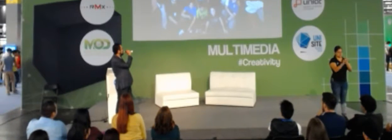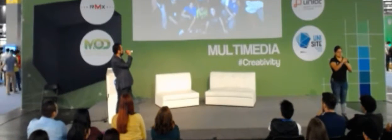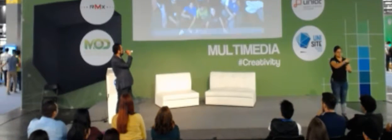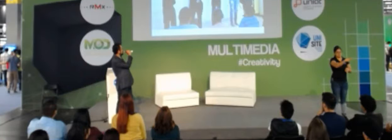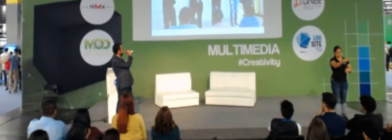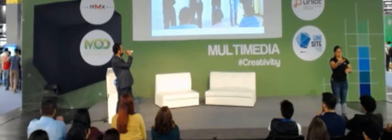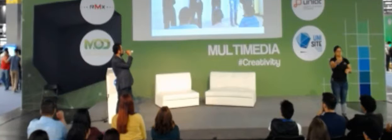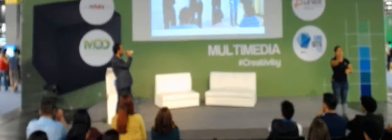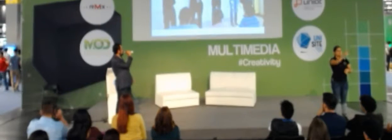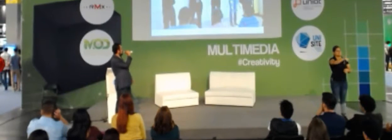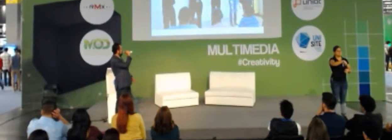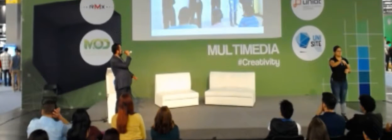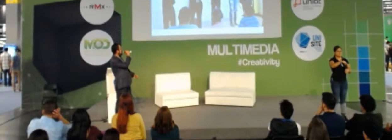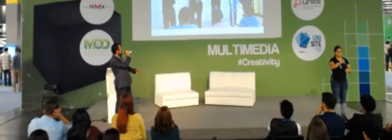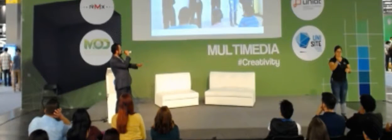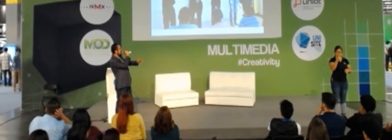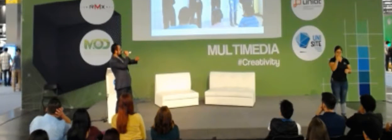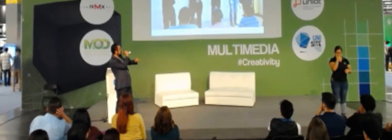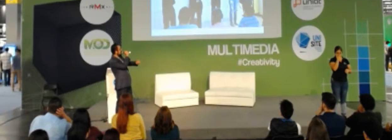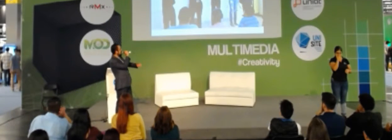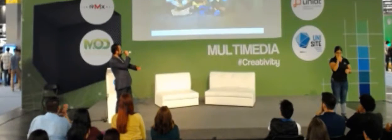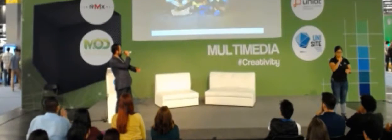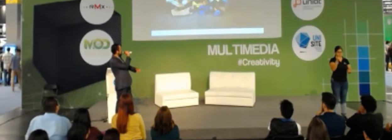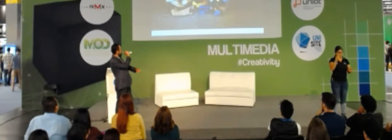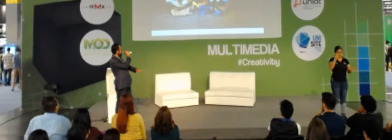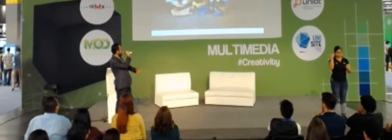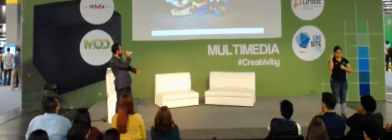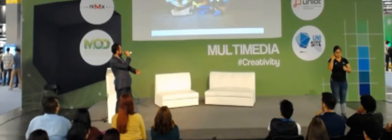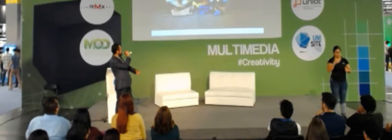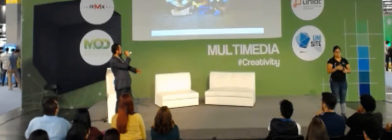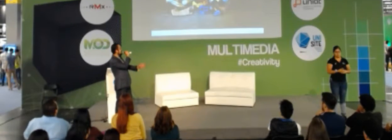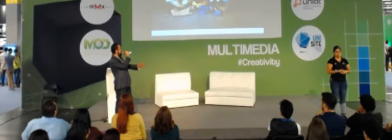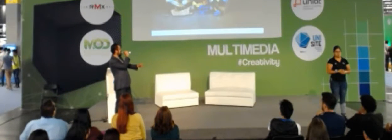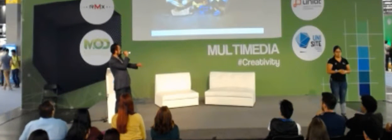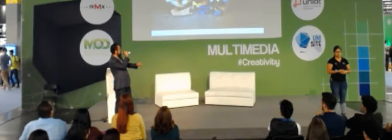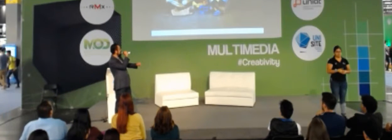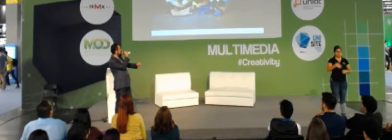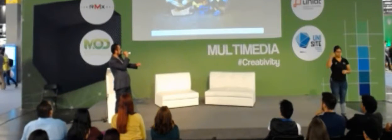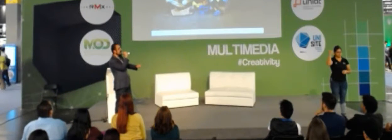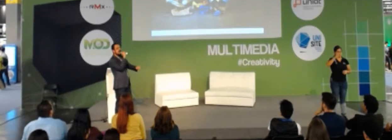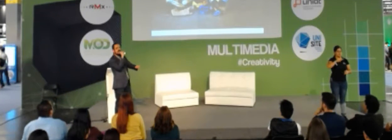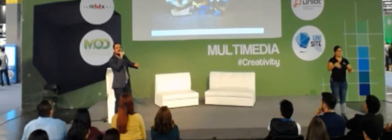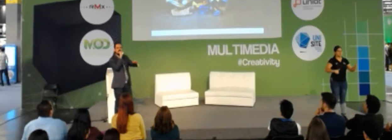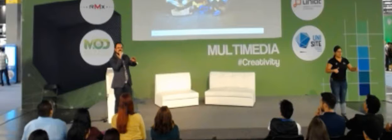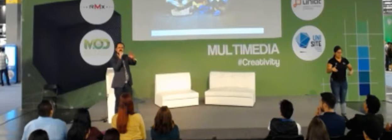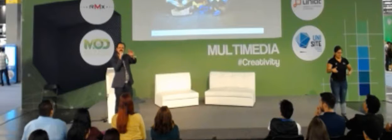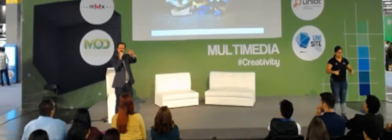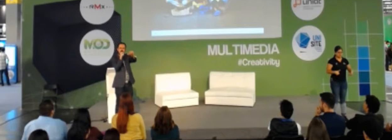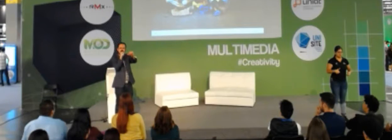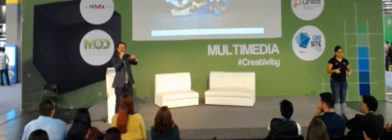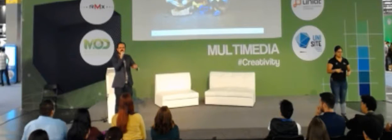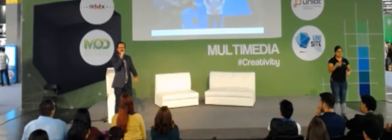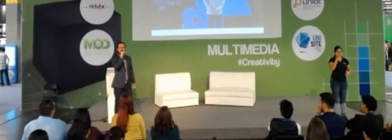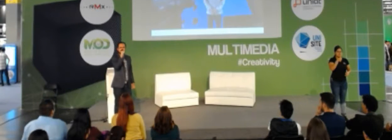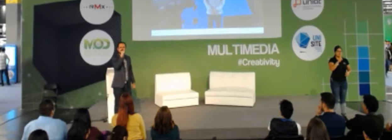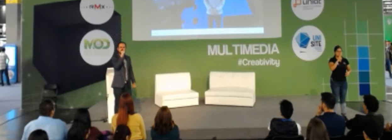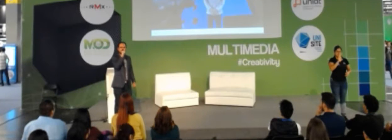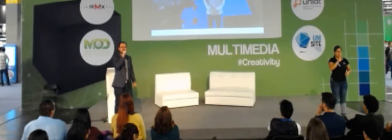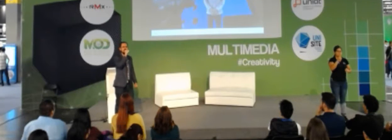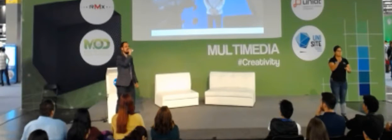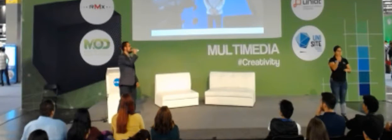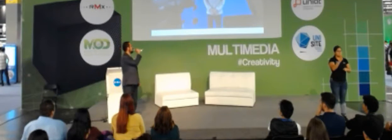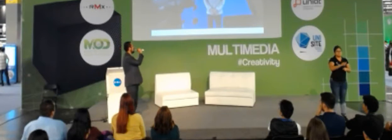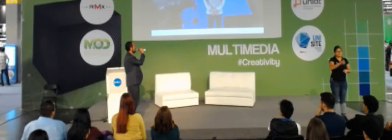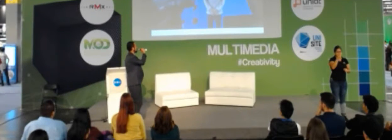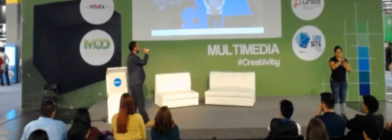siguiente. A la siguiente. Ahí están las obras de teatro. Y sin más, mejor vamos al primer video, por